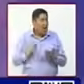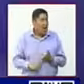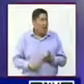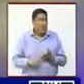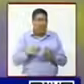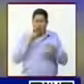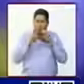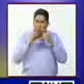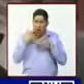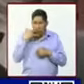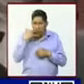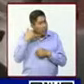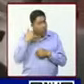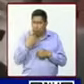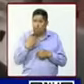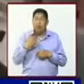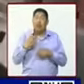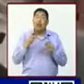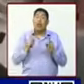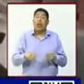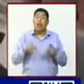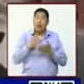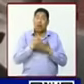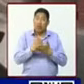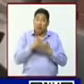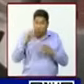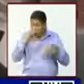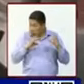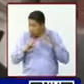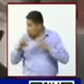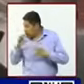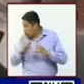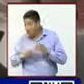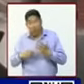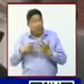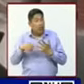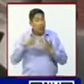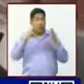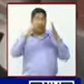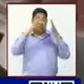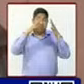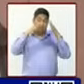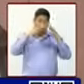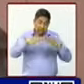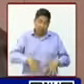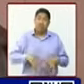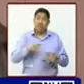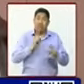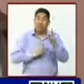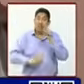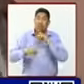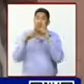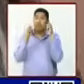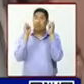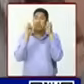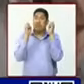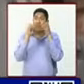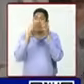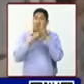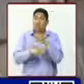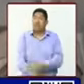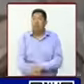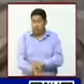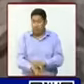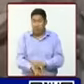las comunicaciones. Los socorristas están buscando sobrevivientes entre los escombros de los edificios que colapsaron tras un potente terremoto en plena